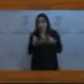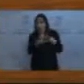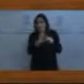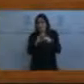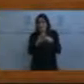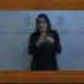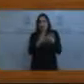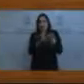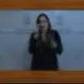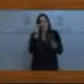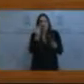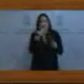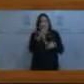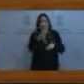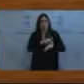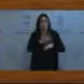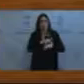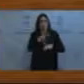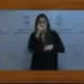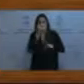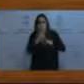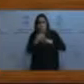la introducción de